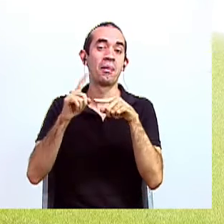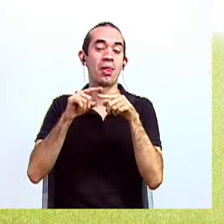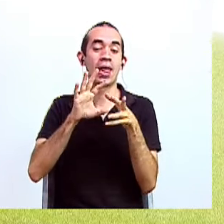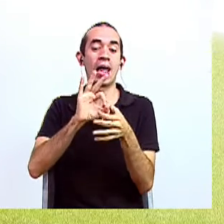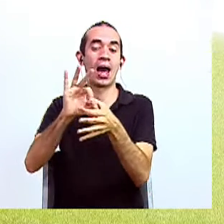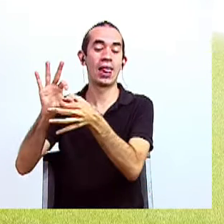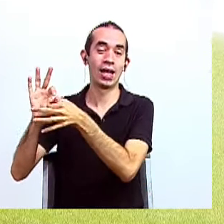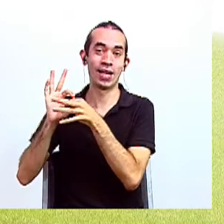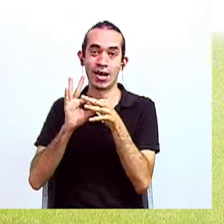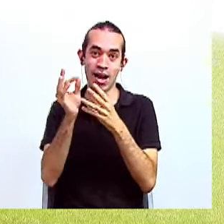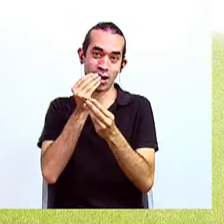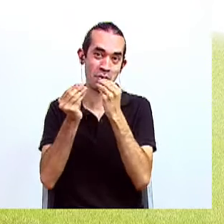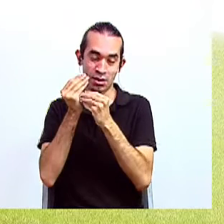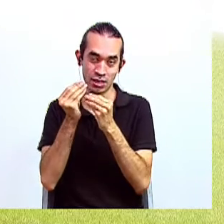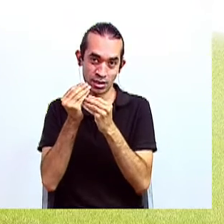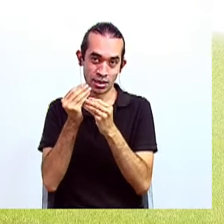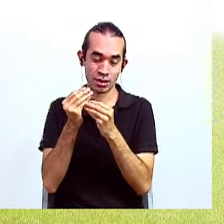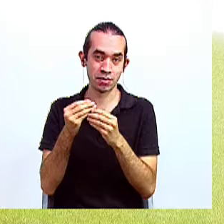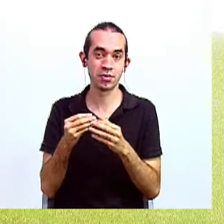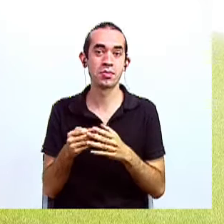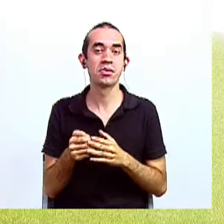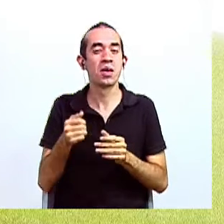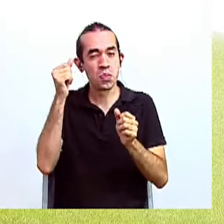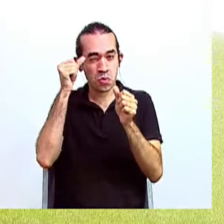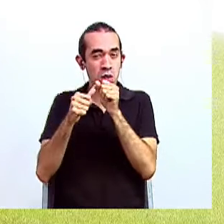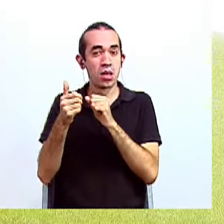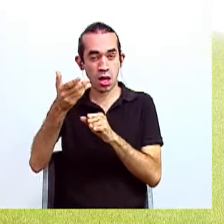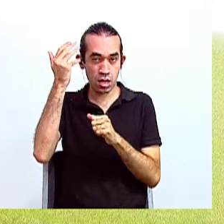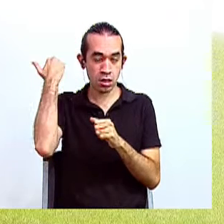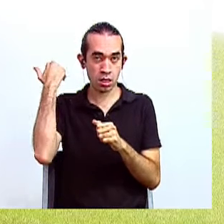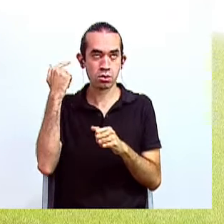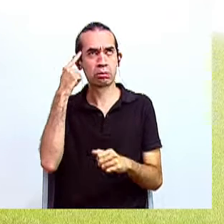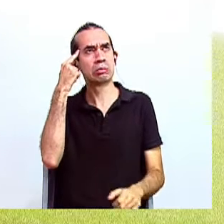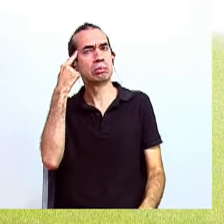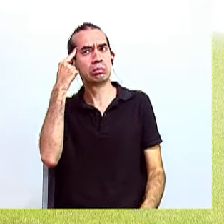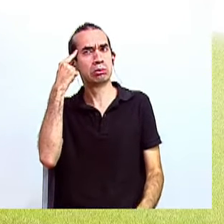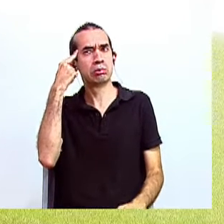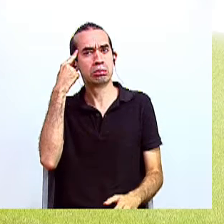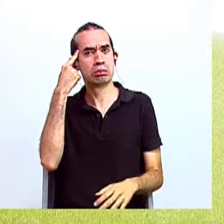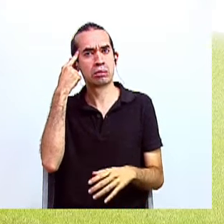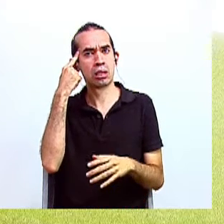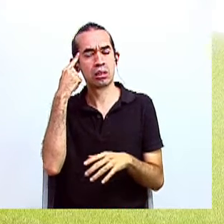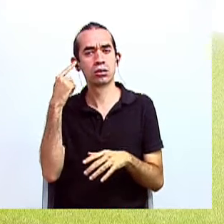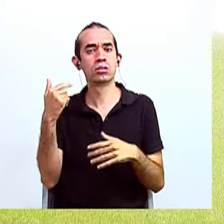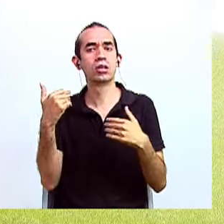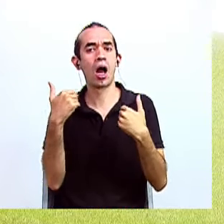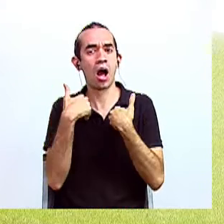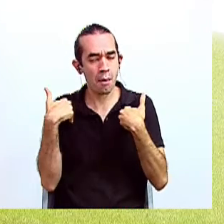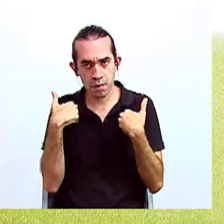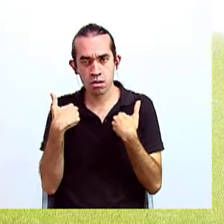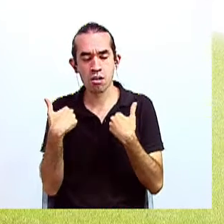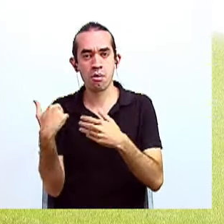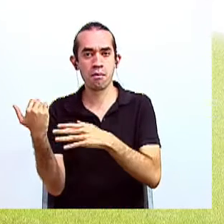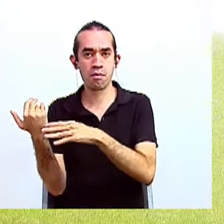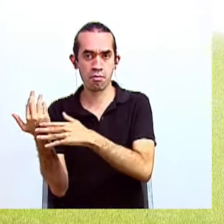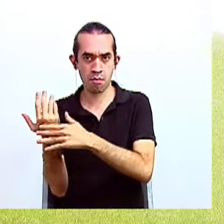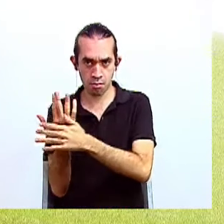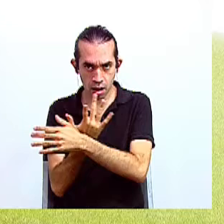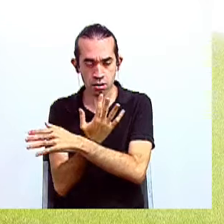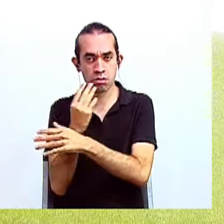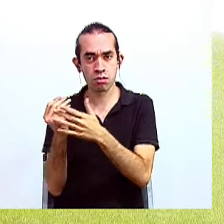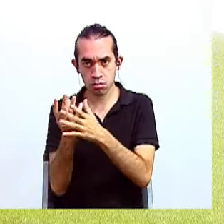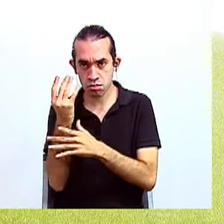alimenticia. ¿Recordás que al inicio nos preguntamos qué sucede con los animales y las plantas cuando